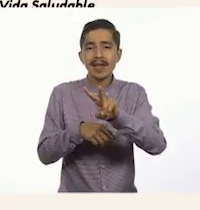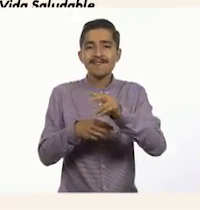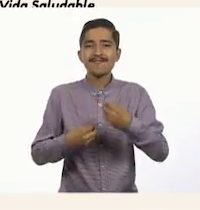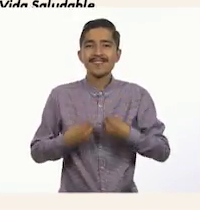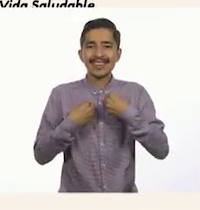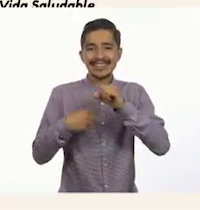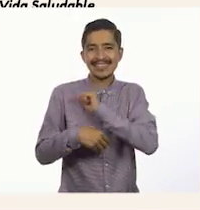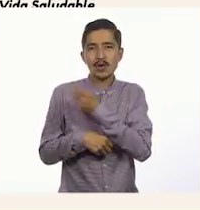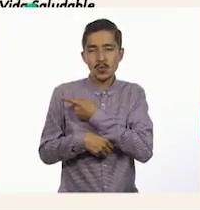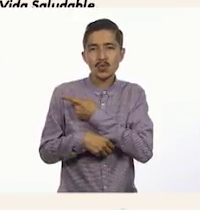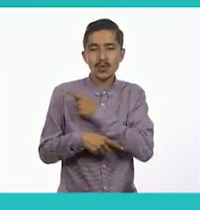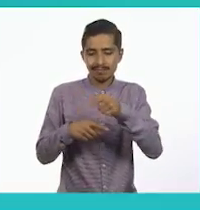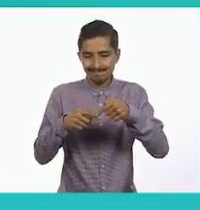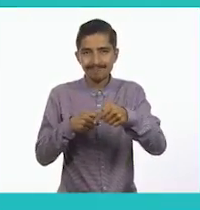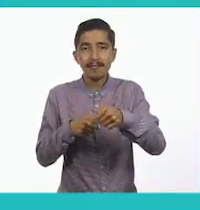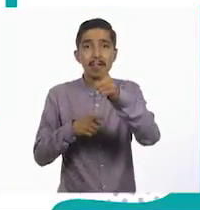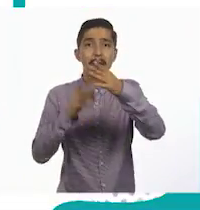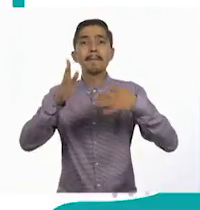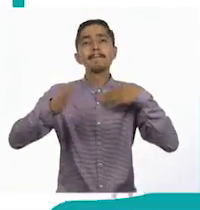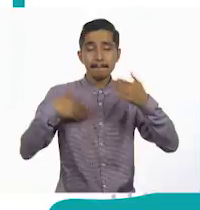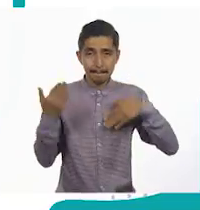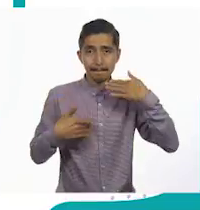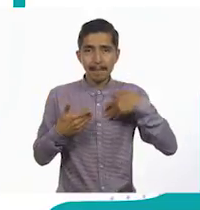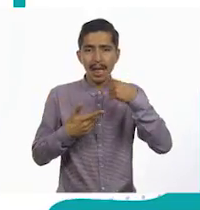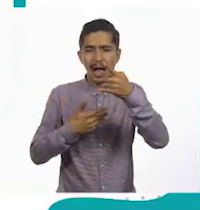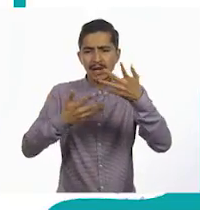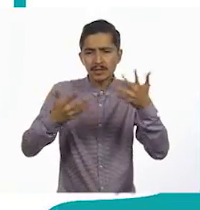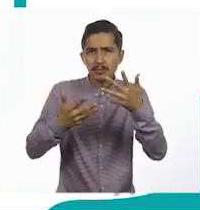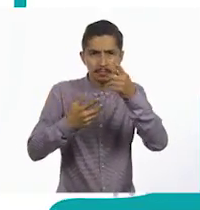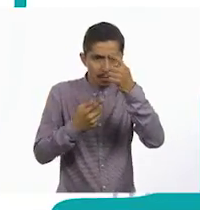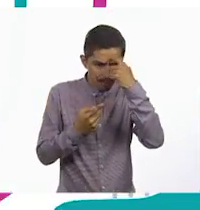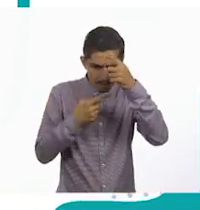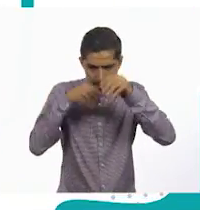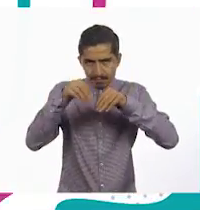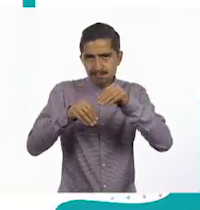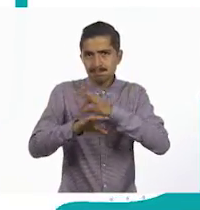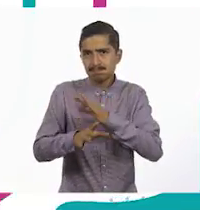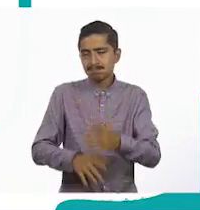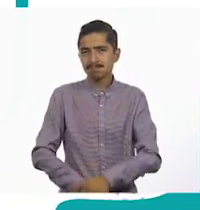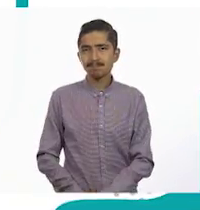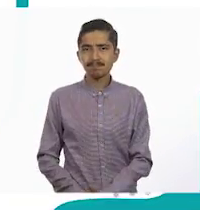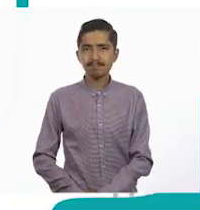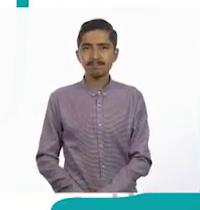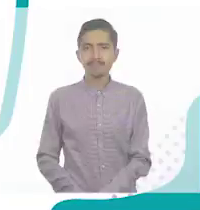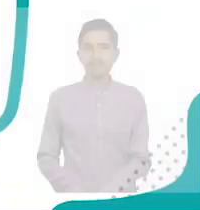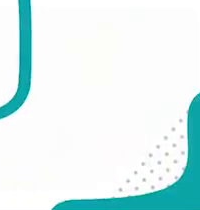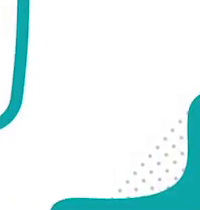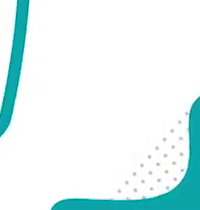vida saludable. Te divertirás y pondrás en acción tu creatividad.